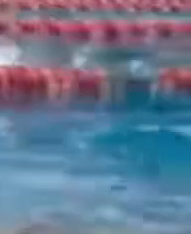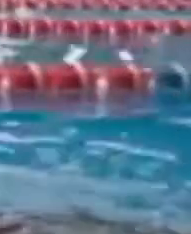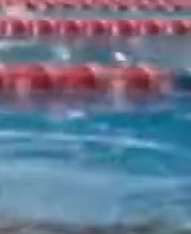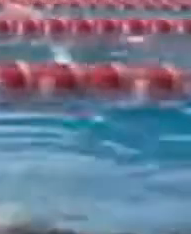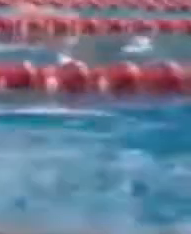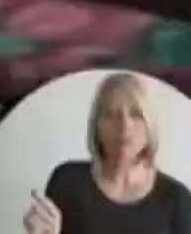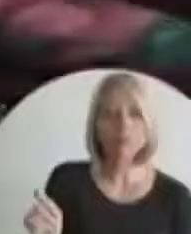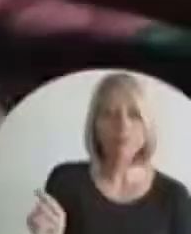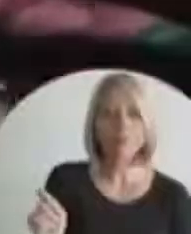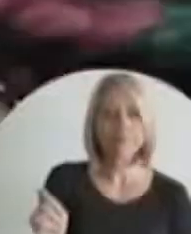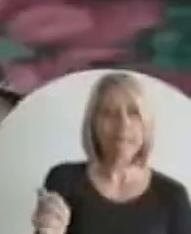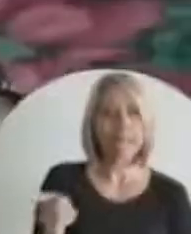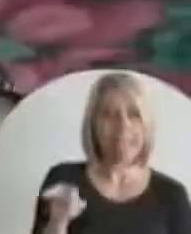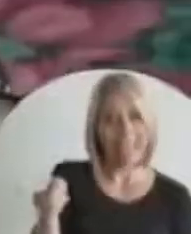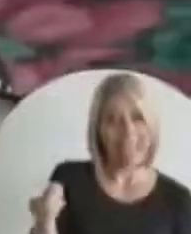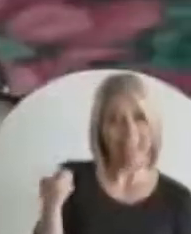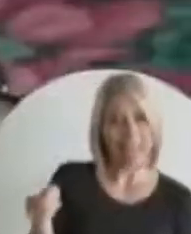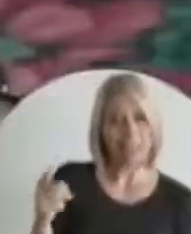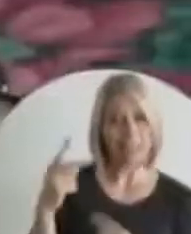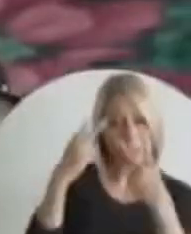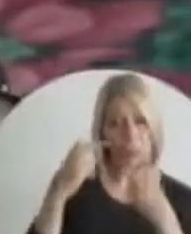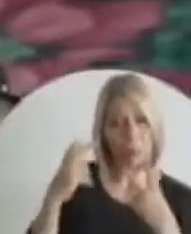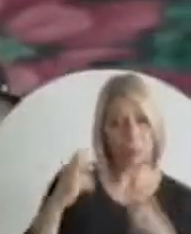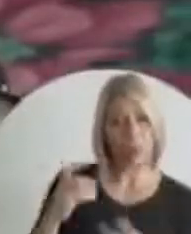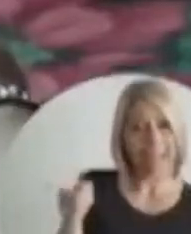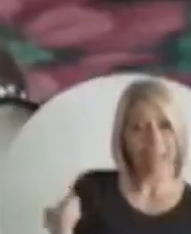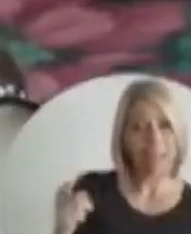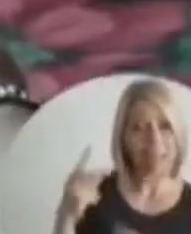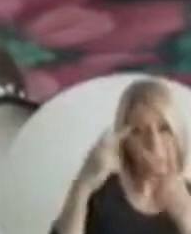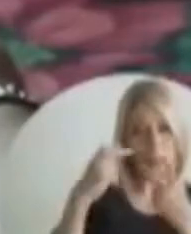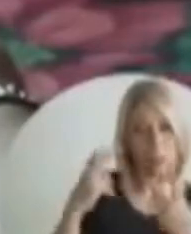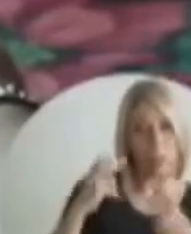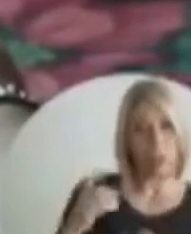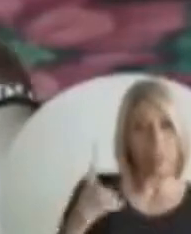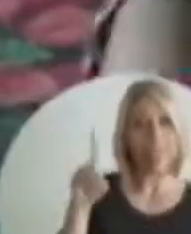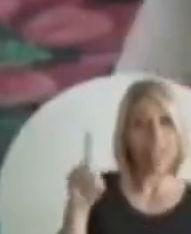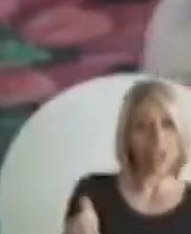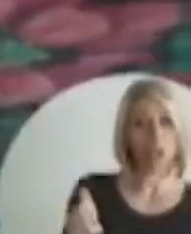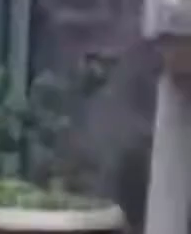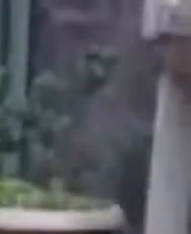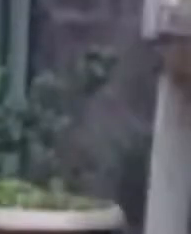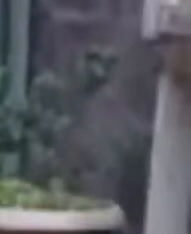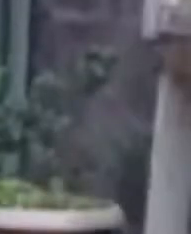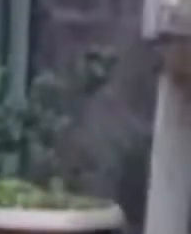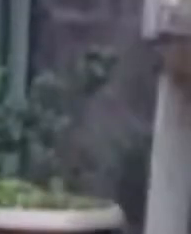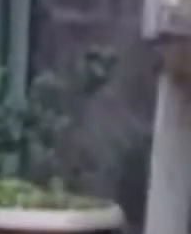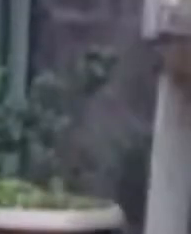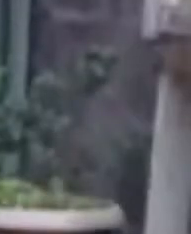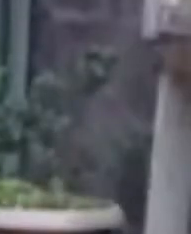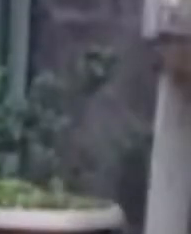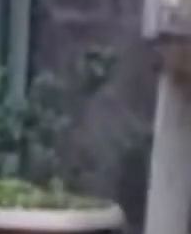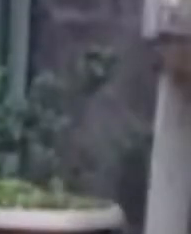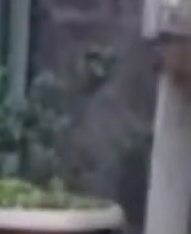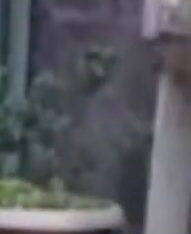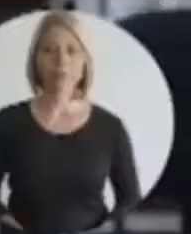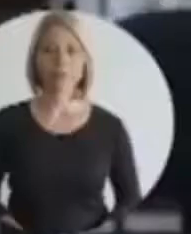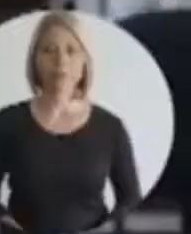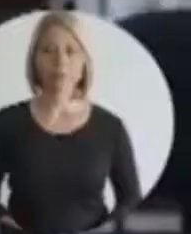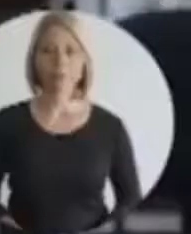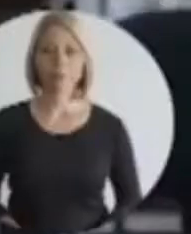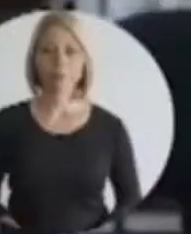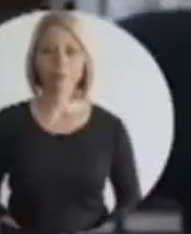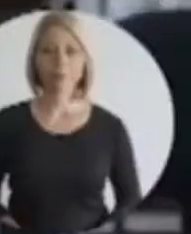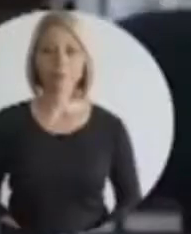éxitos, retos y deseos de las personas con discapacidad en la sociedad costarricense. Diversa, pero muchas